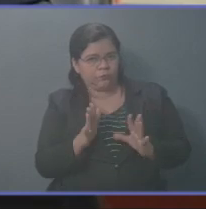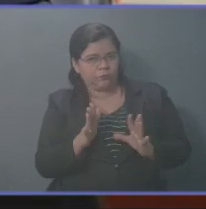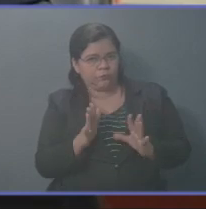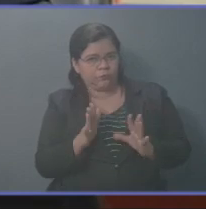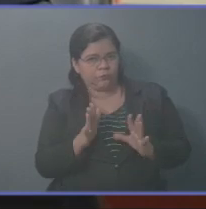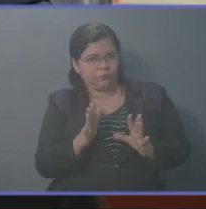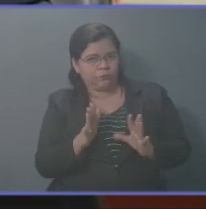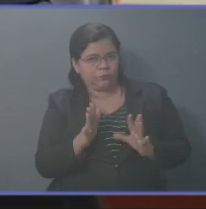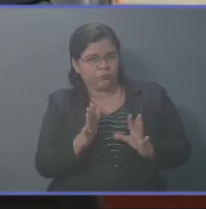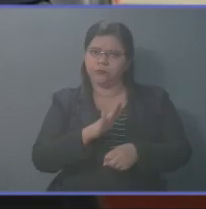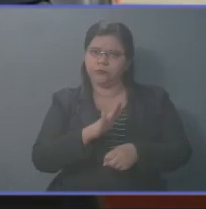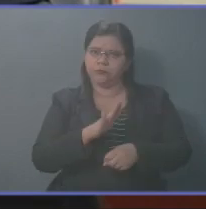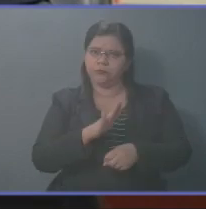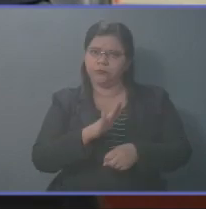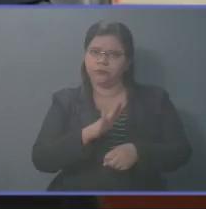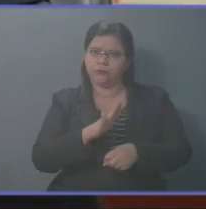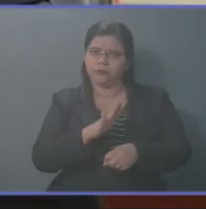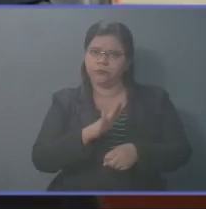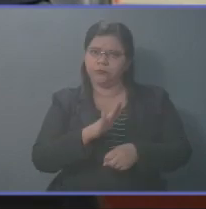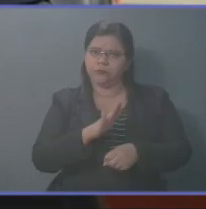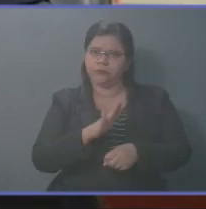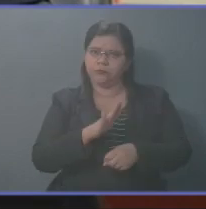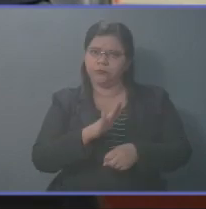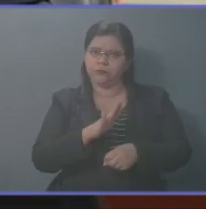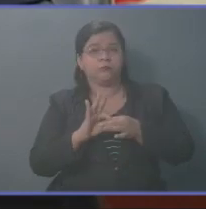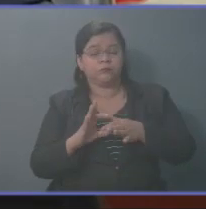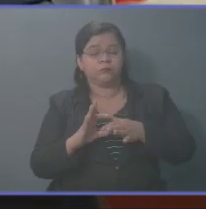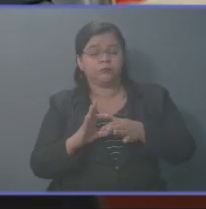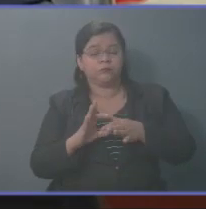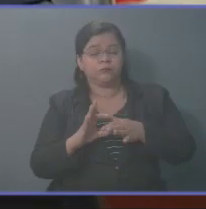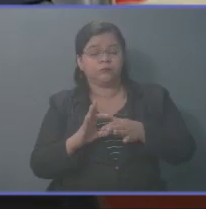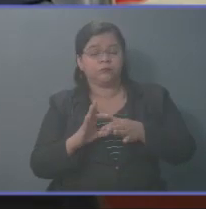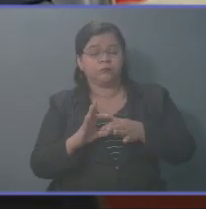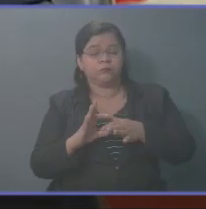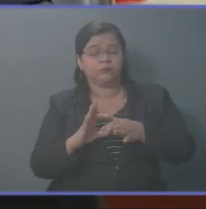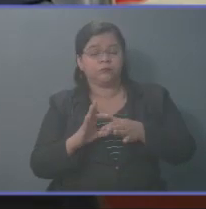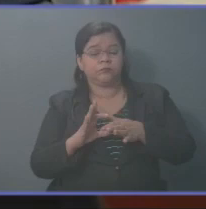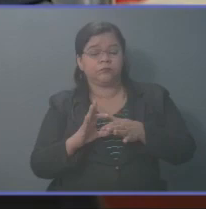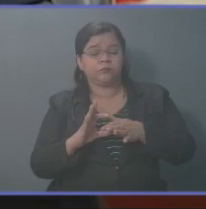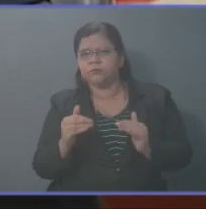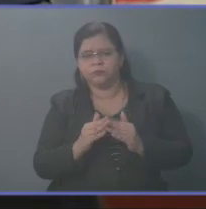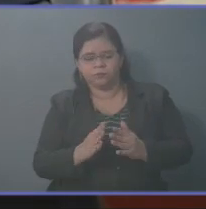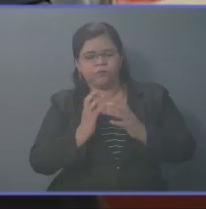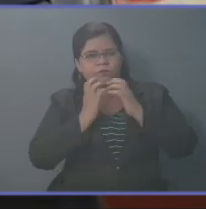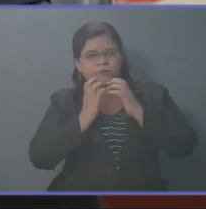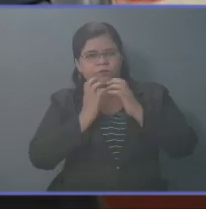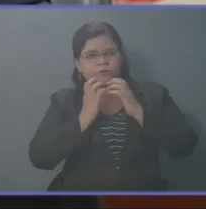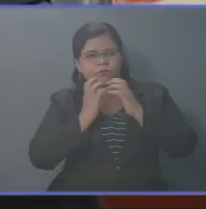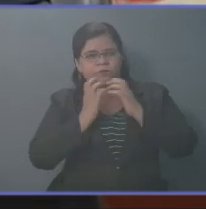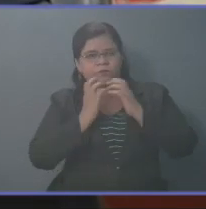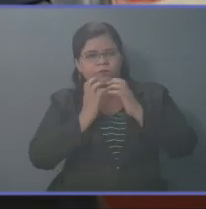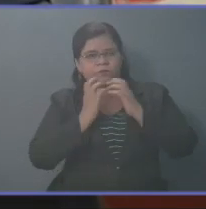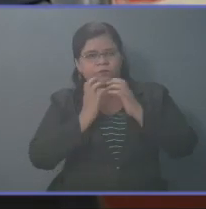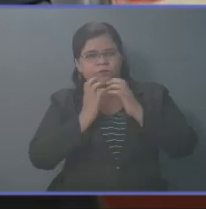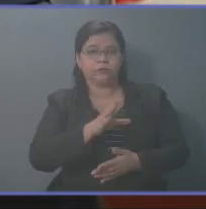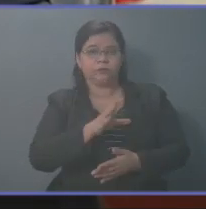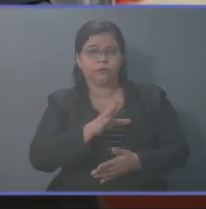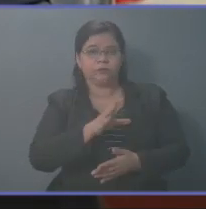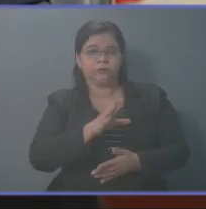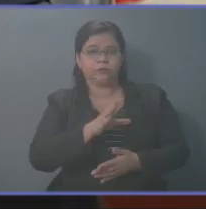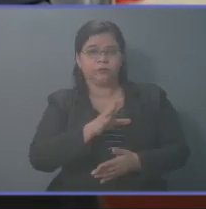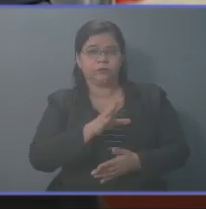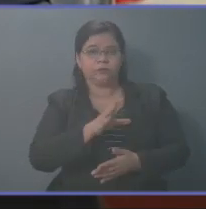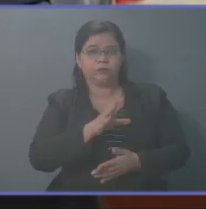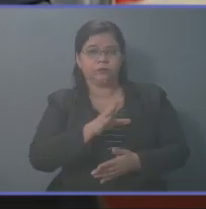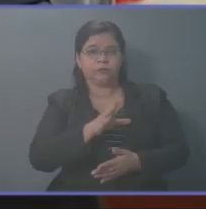insumos y materia prima relacionadas con el transporte público y la canasta básica en general, se han logrado proteger la economía familiar de las personas que hacen uso del transporte público